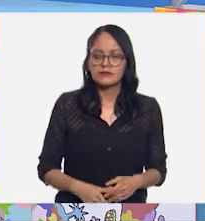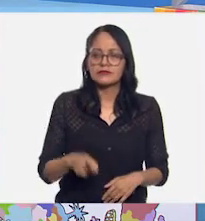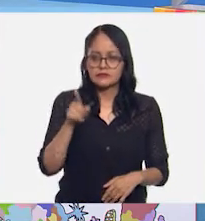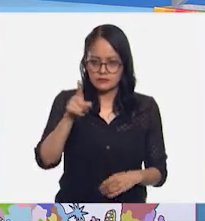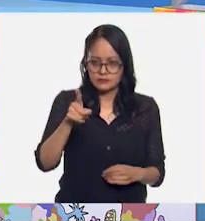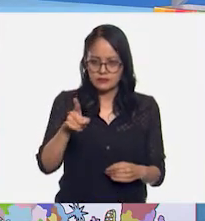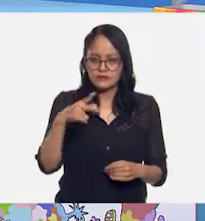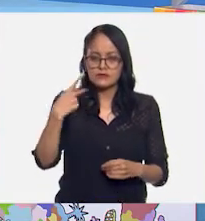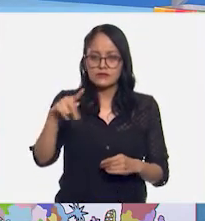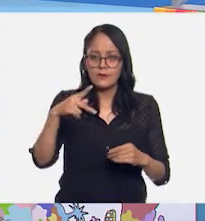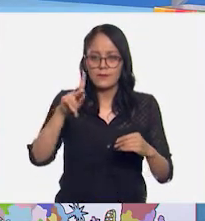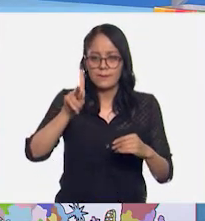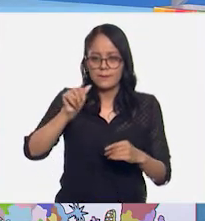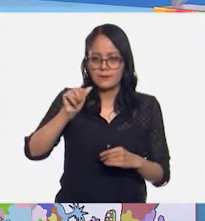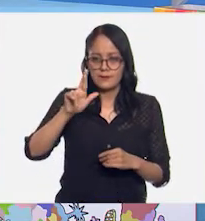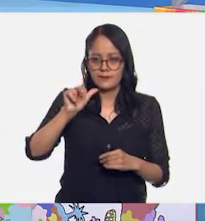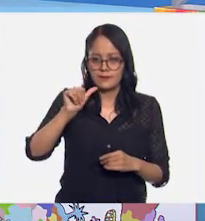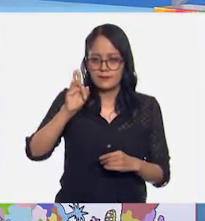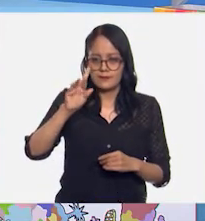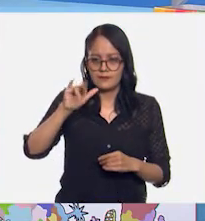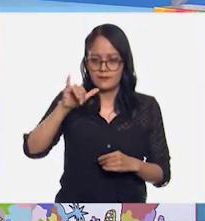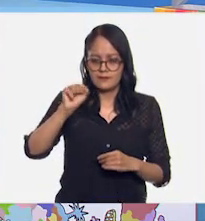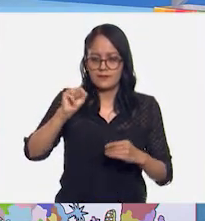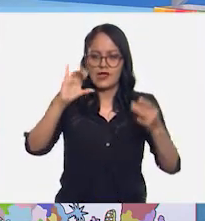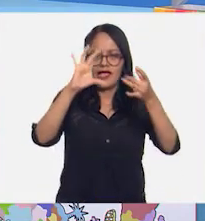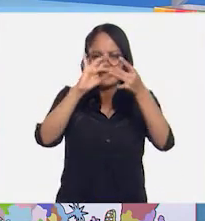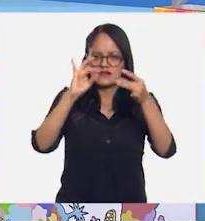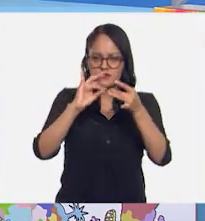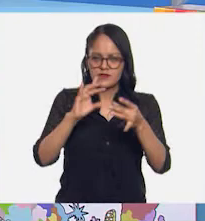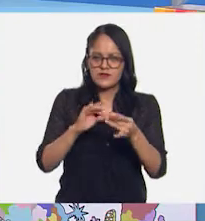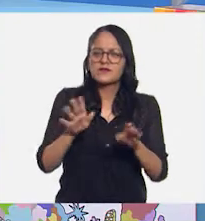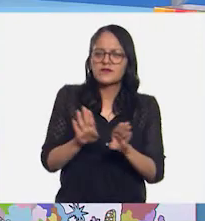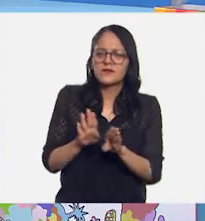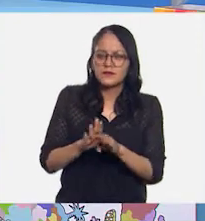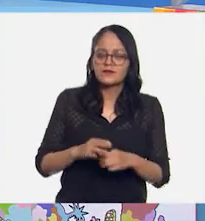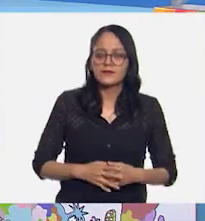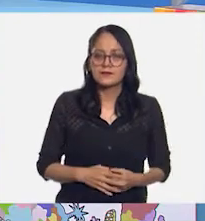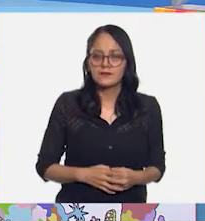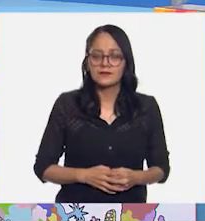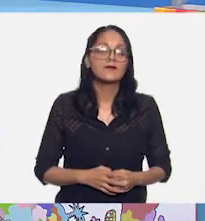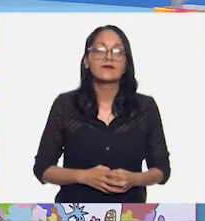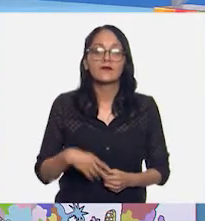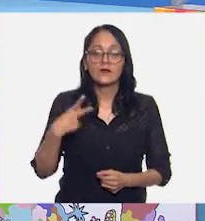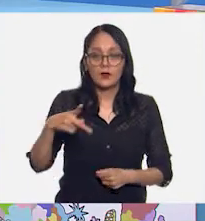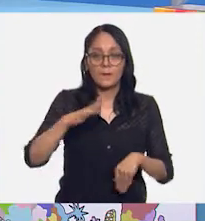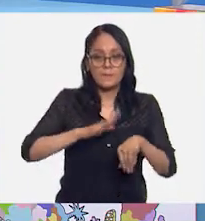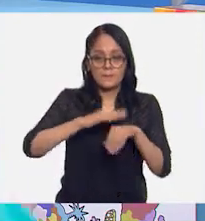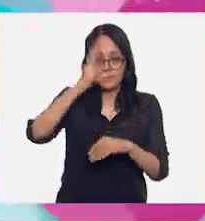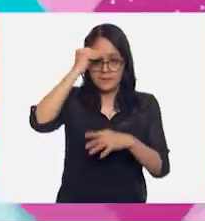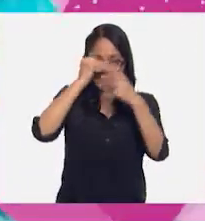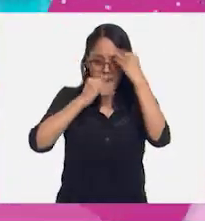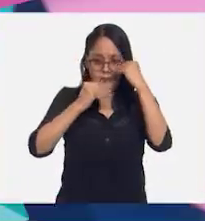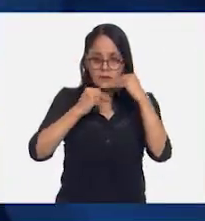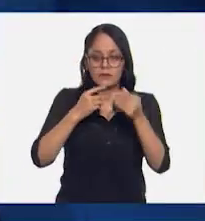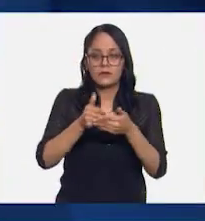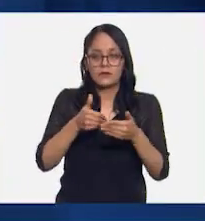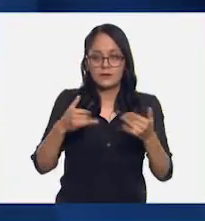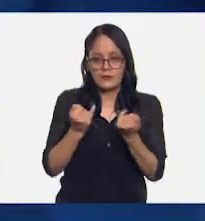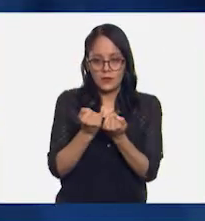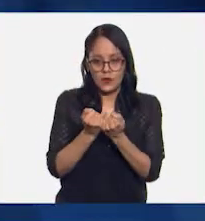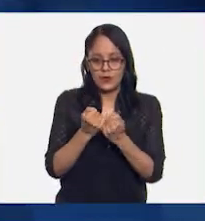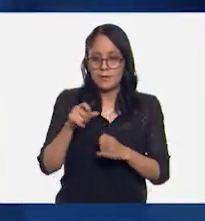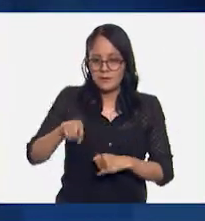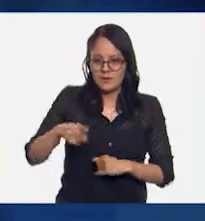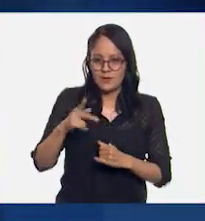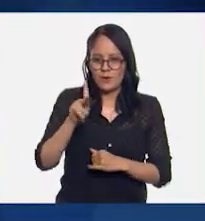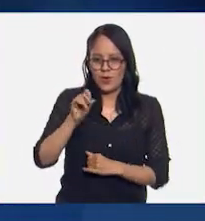ustedes su paráfrasis de La danza de Carlos Pellicer? Para reforzar sus aprendizajes relacionados con el análisis